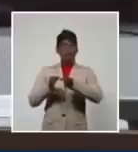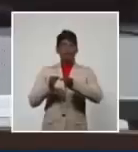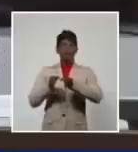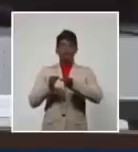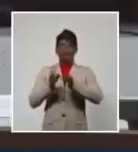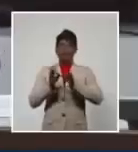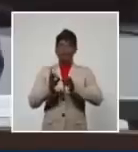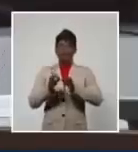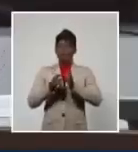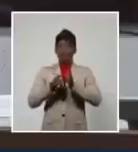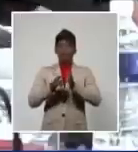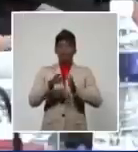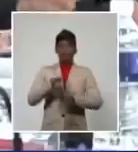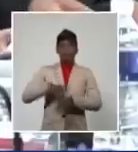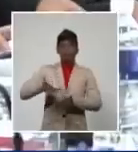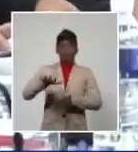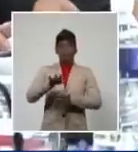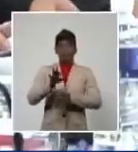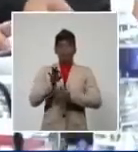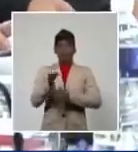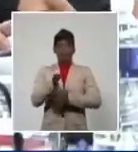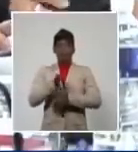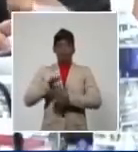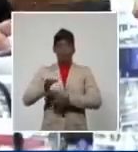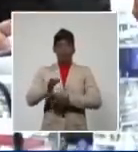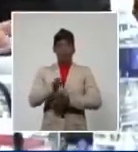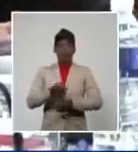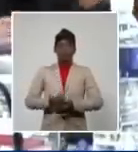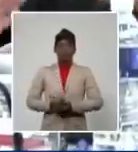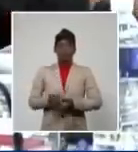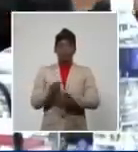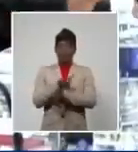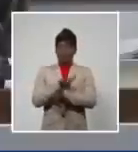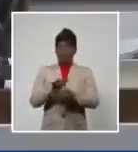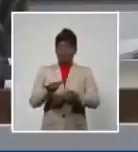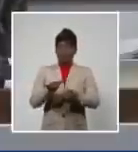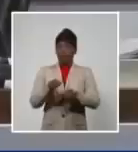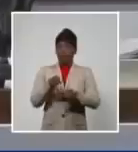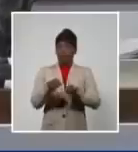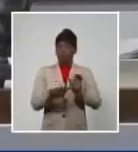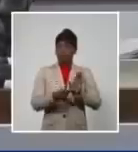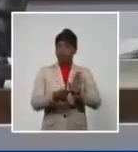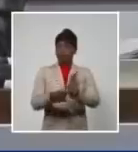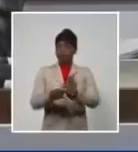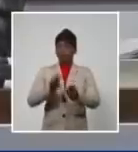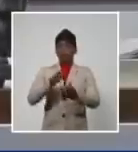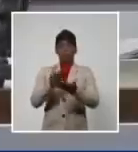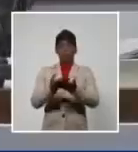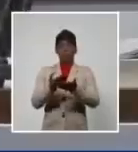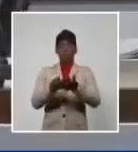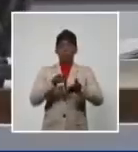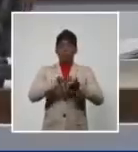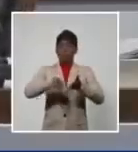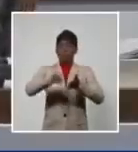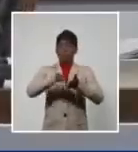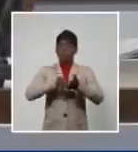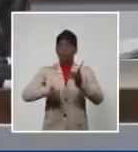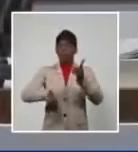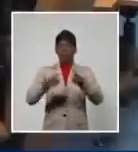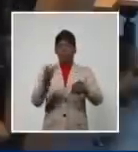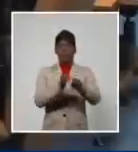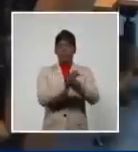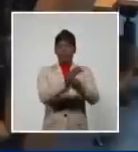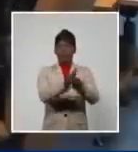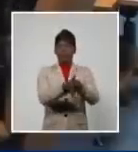te digo, a mí no me gusta hacerme eco de ese tipo de noticias, porque generalmente ellos mismos echan